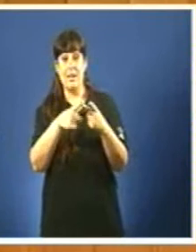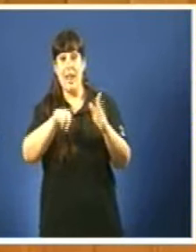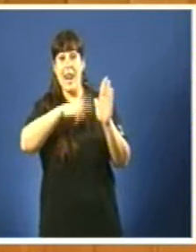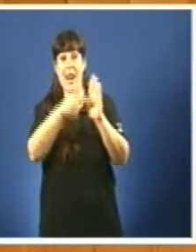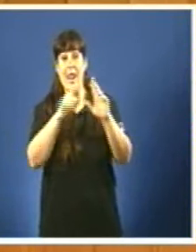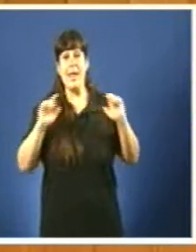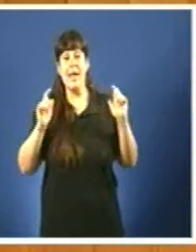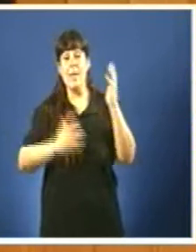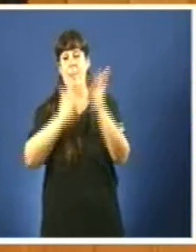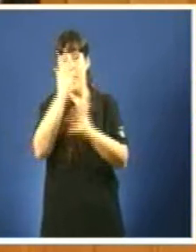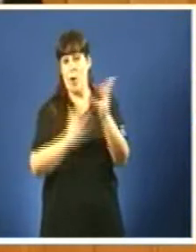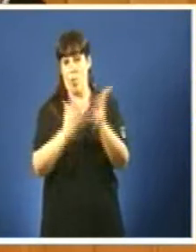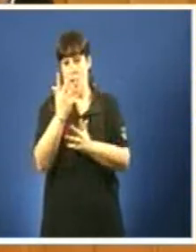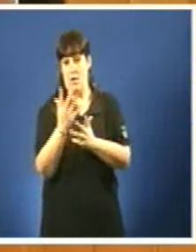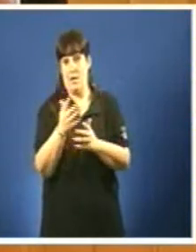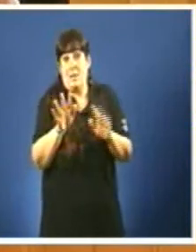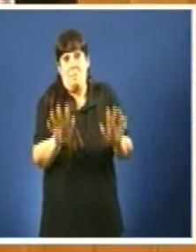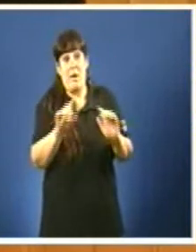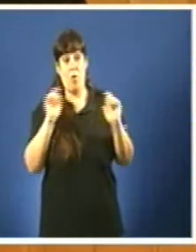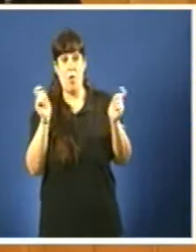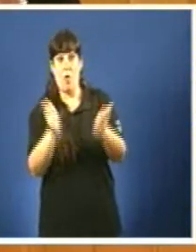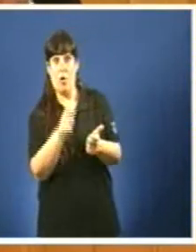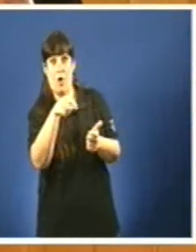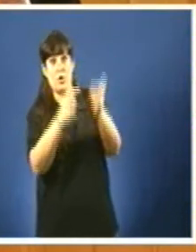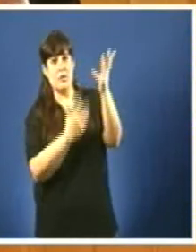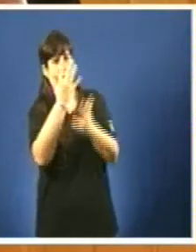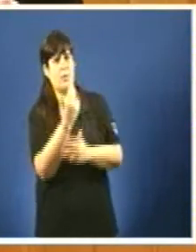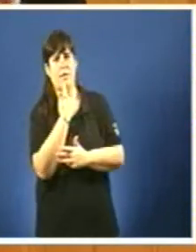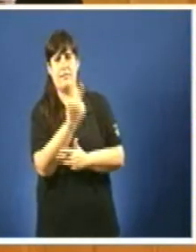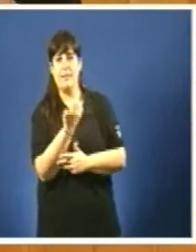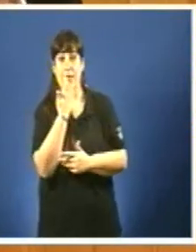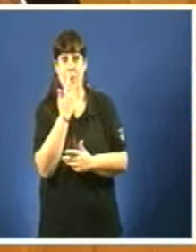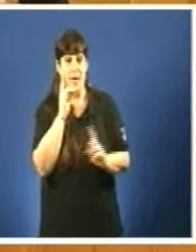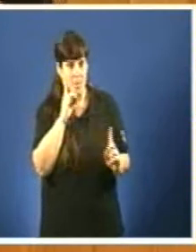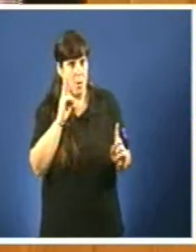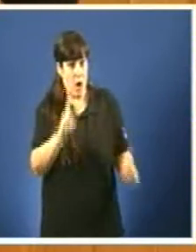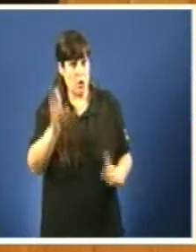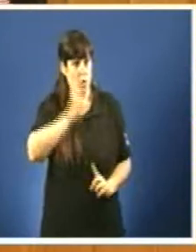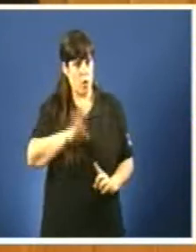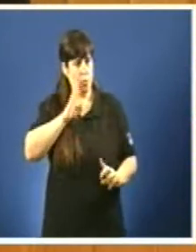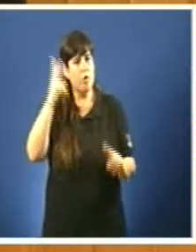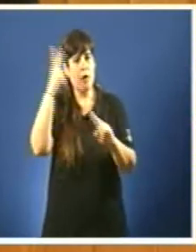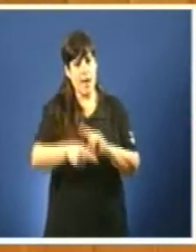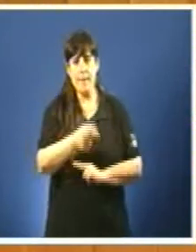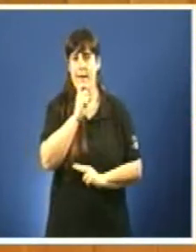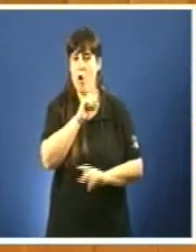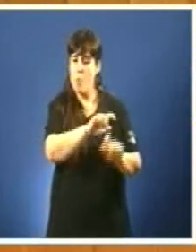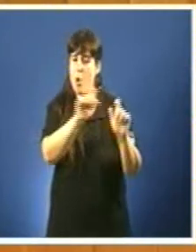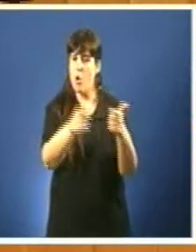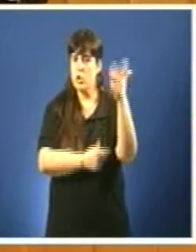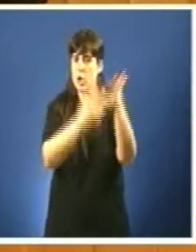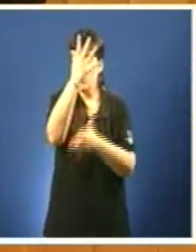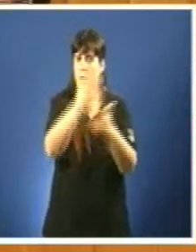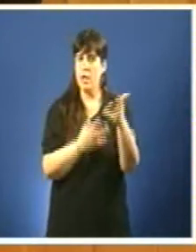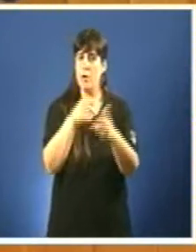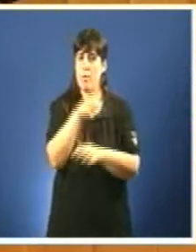de Contas deste Parlamento, dixo que para asumir tarefas de prevención da corrupción o Consello de Contas necesitaba